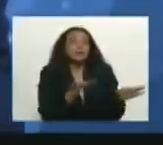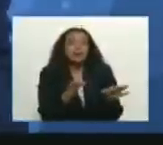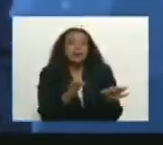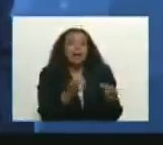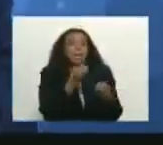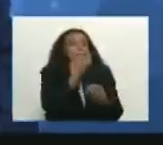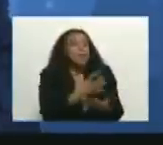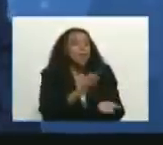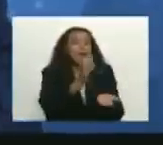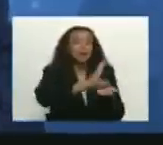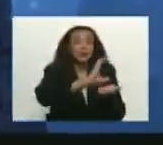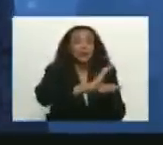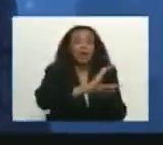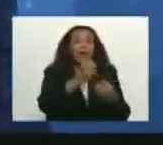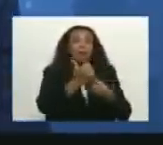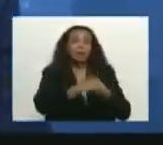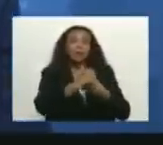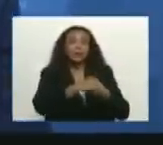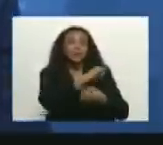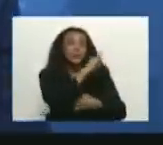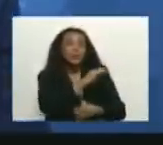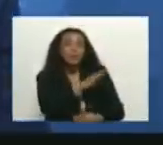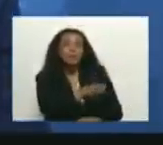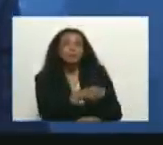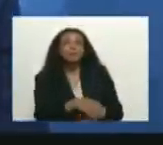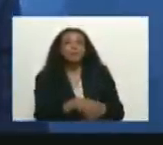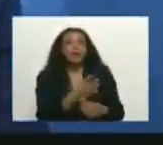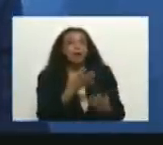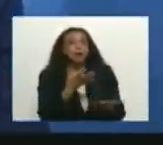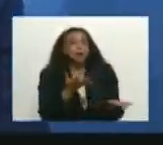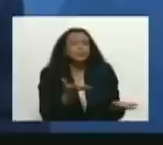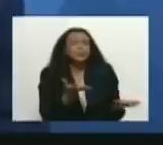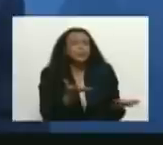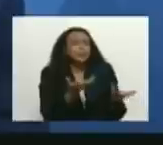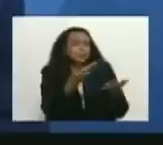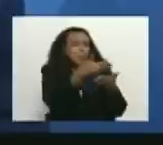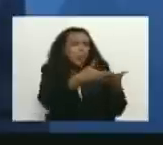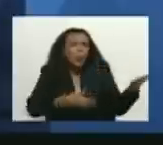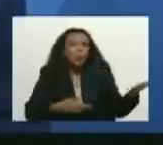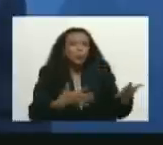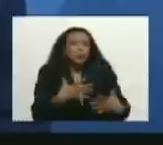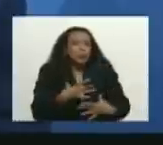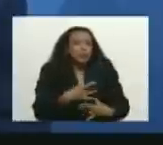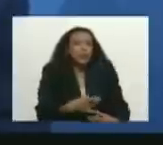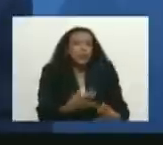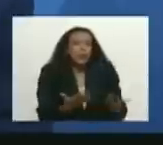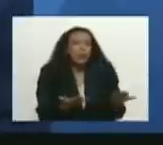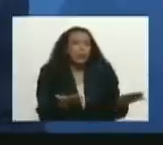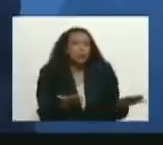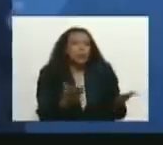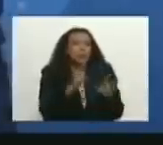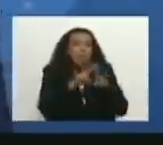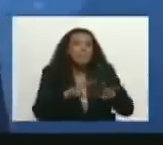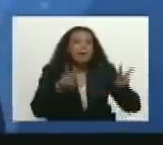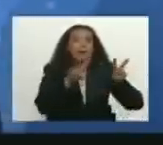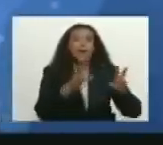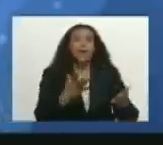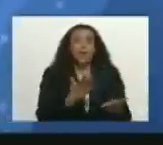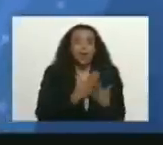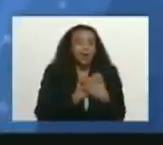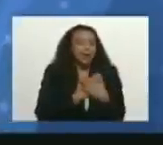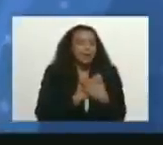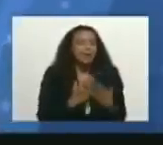ciudad zuliana. Y esto habla del espíritu de valores. Por eso